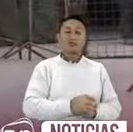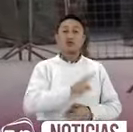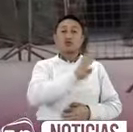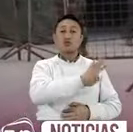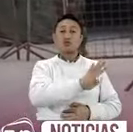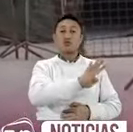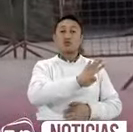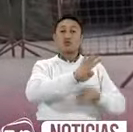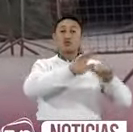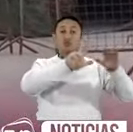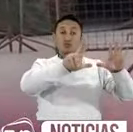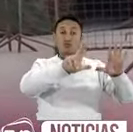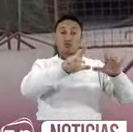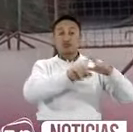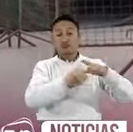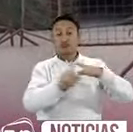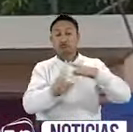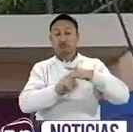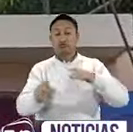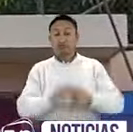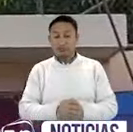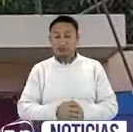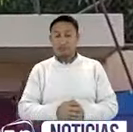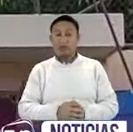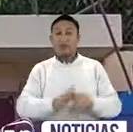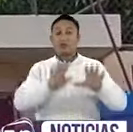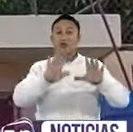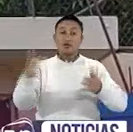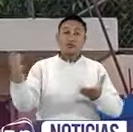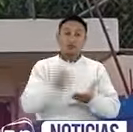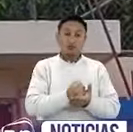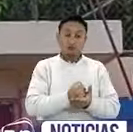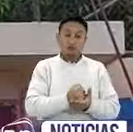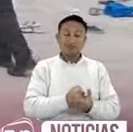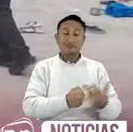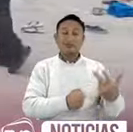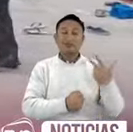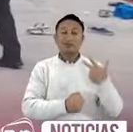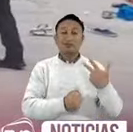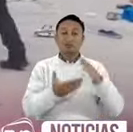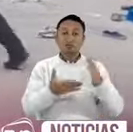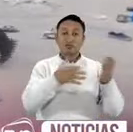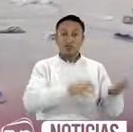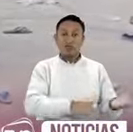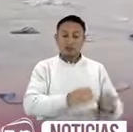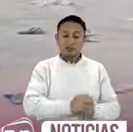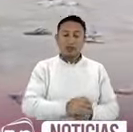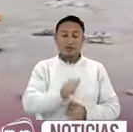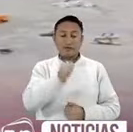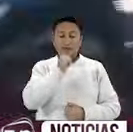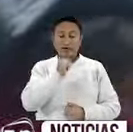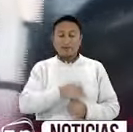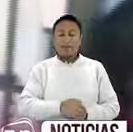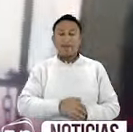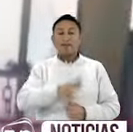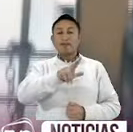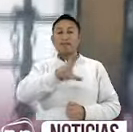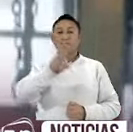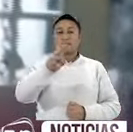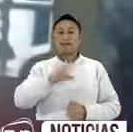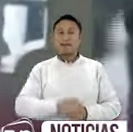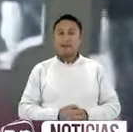privados de libertad. Hasta la fecha han sido recapturados 9. 3 fueron encontrados sin vida. Faltan por ser ubicados